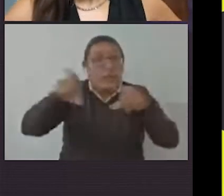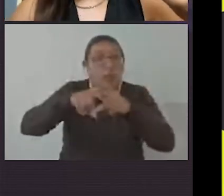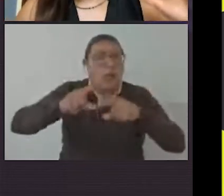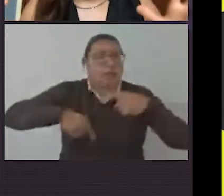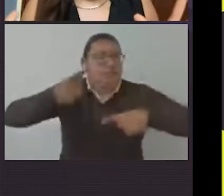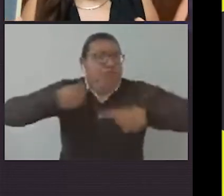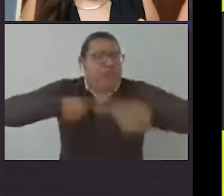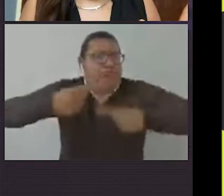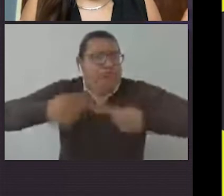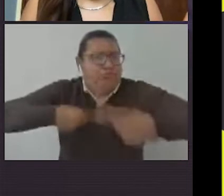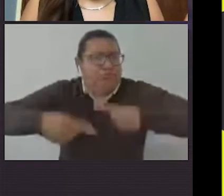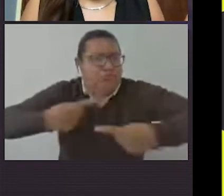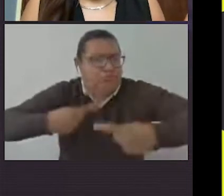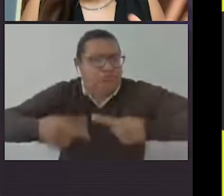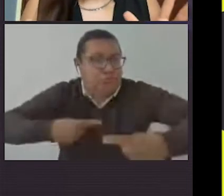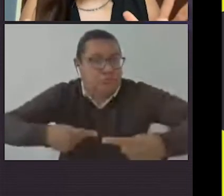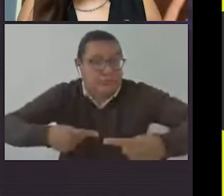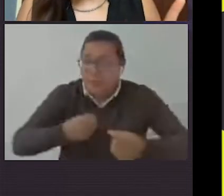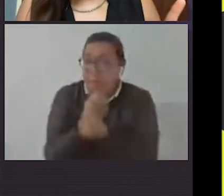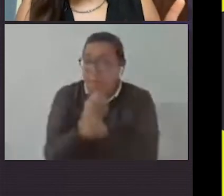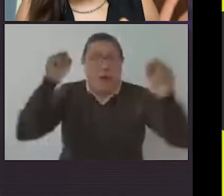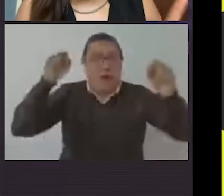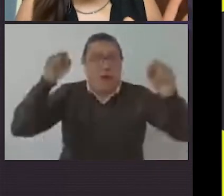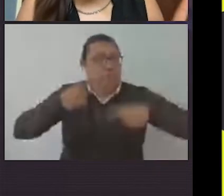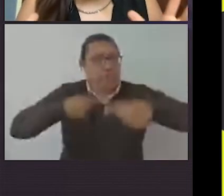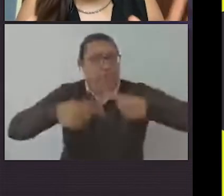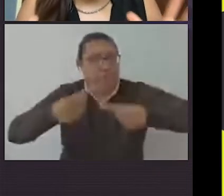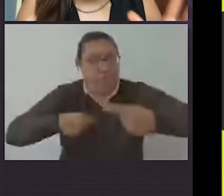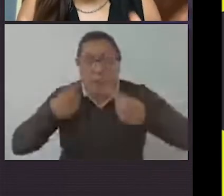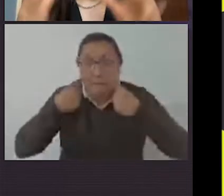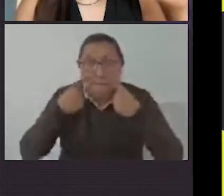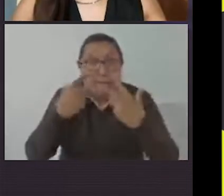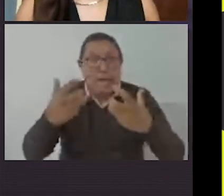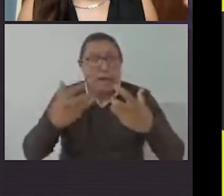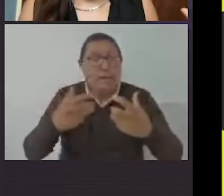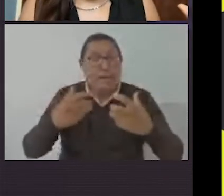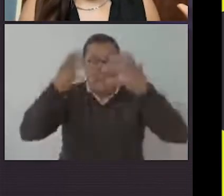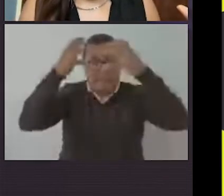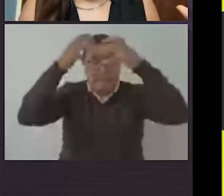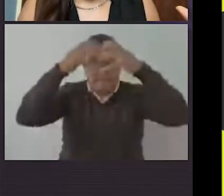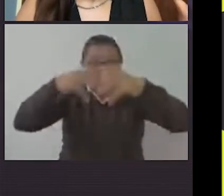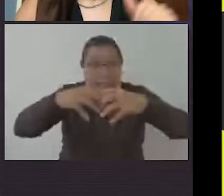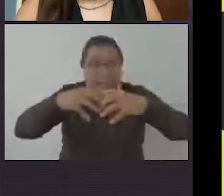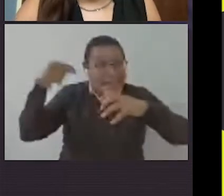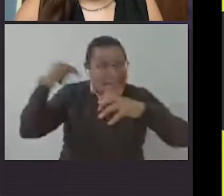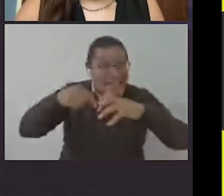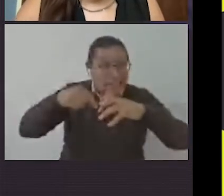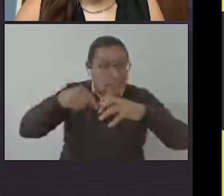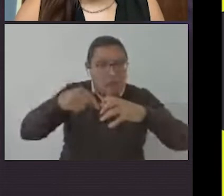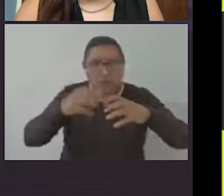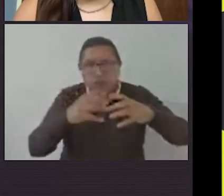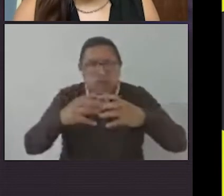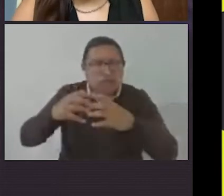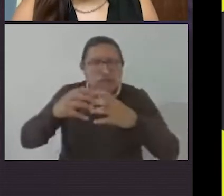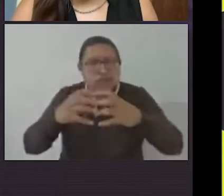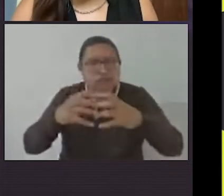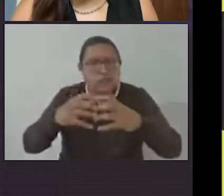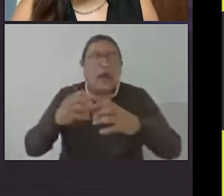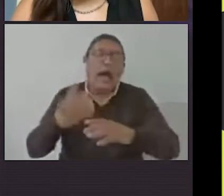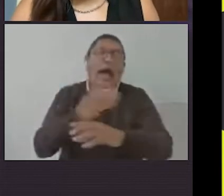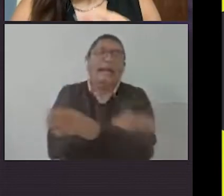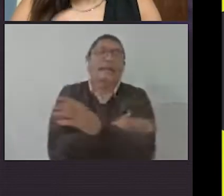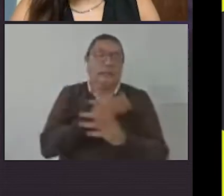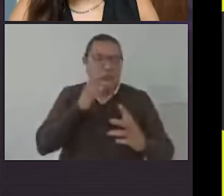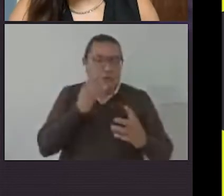sí, pero es una máquina. Es una máquina que solamente te va a llevar a donde conoce. ¿Cómo podemos utilizar